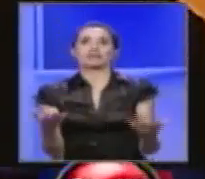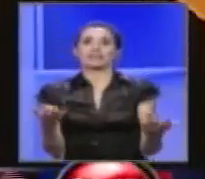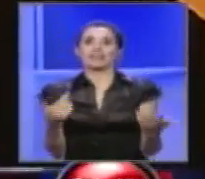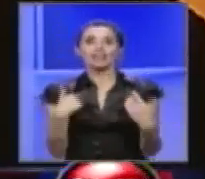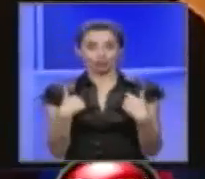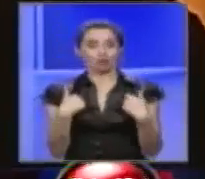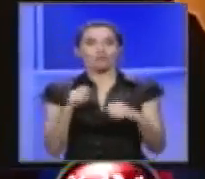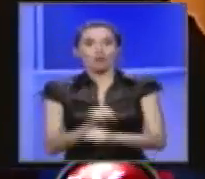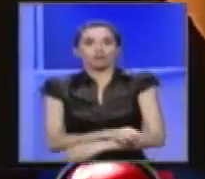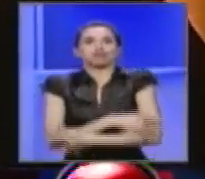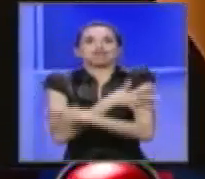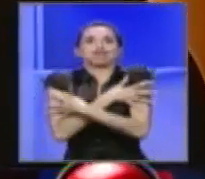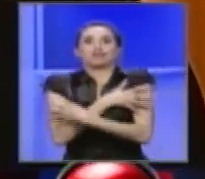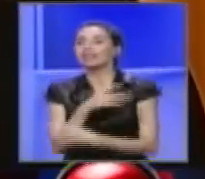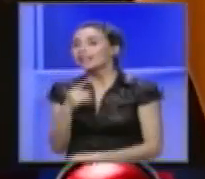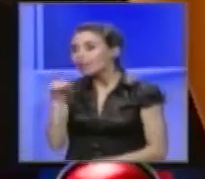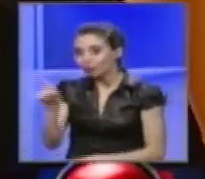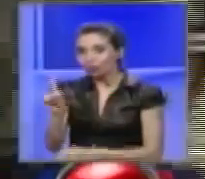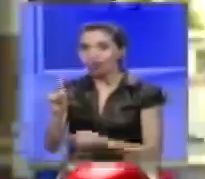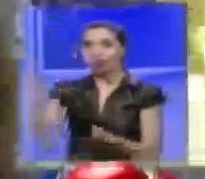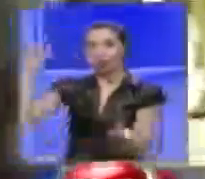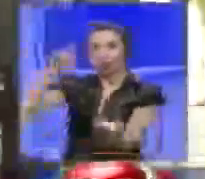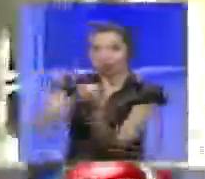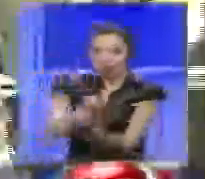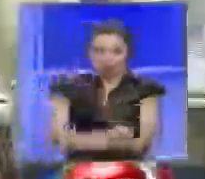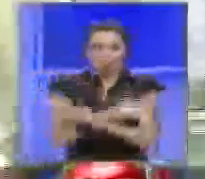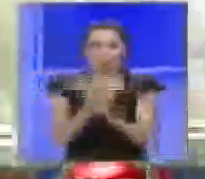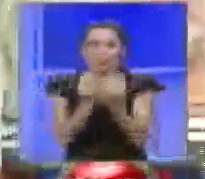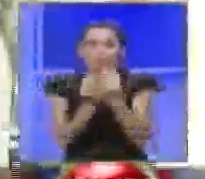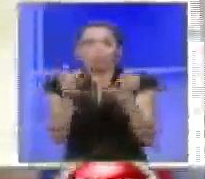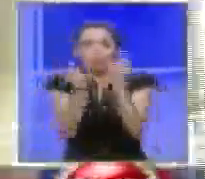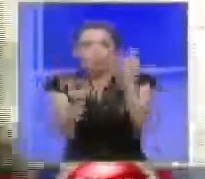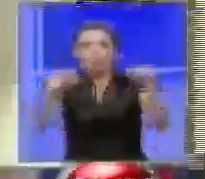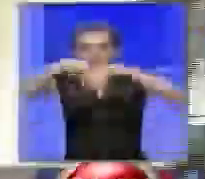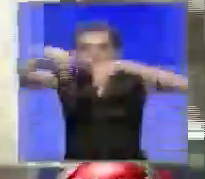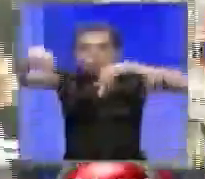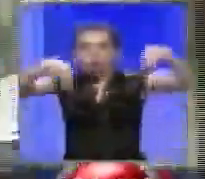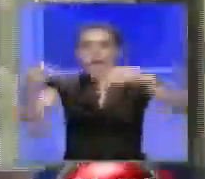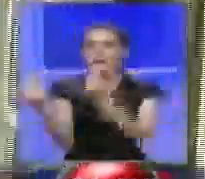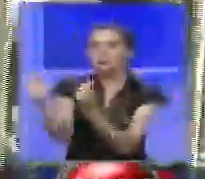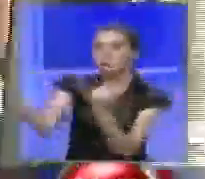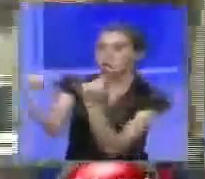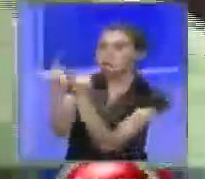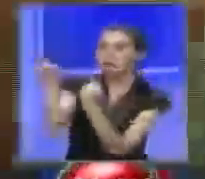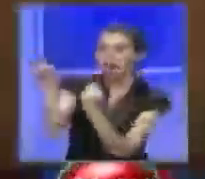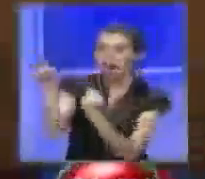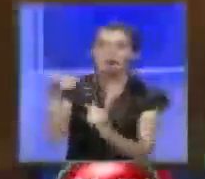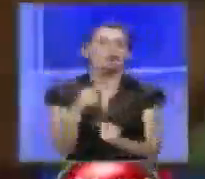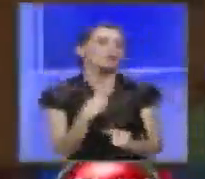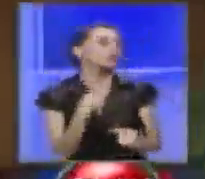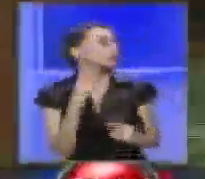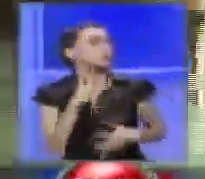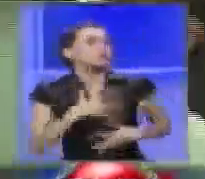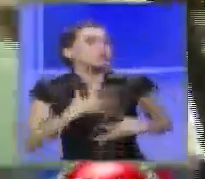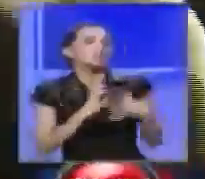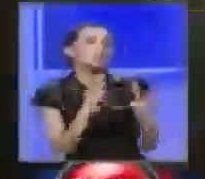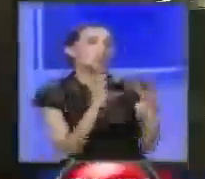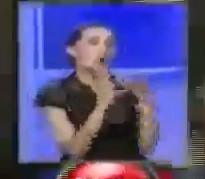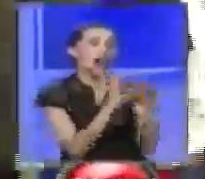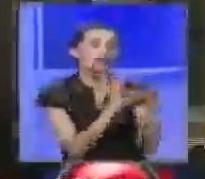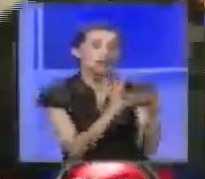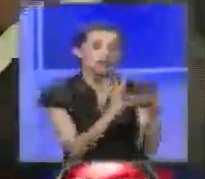me estremeció un poco. ¿Y no te estremeció la llegada? La cantidad de gente que había esperándote y todo. ¿Qué tal estuvo? Pero yo siempre muy agradecido